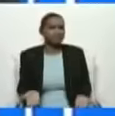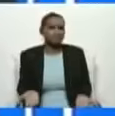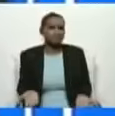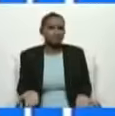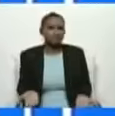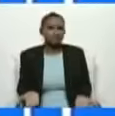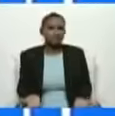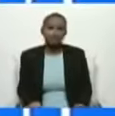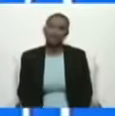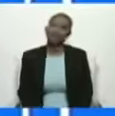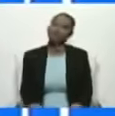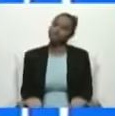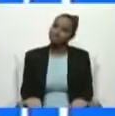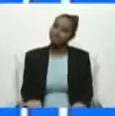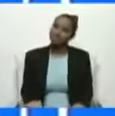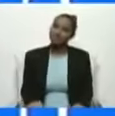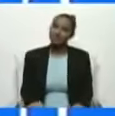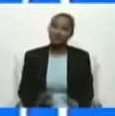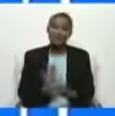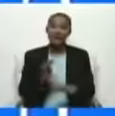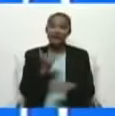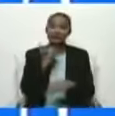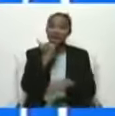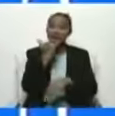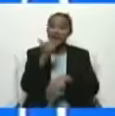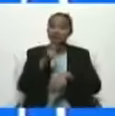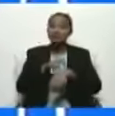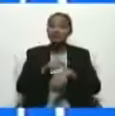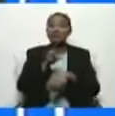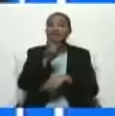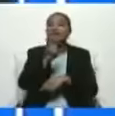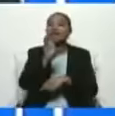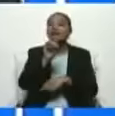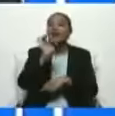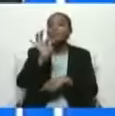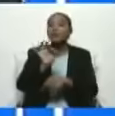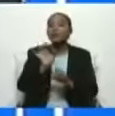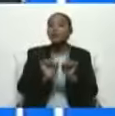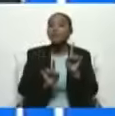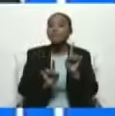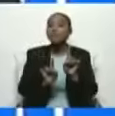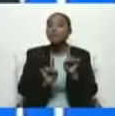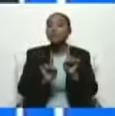Pero es que muy difícil. Ya está acercándose al 30%, que es su techo.